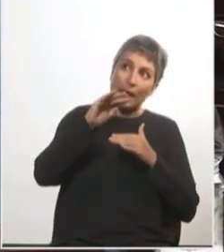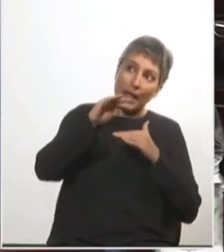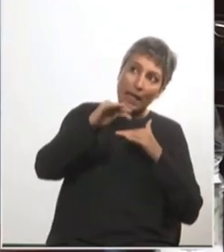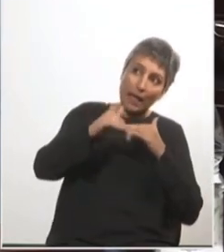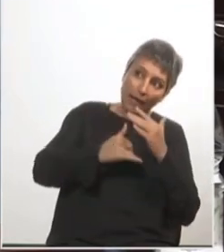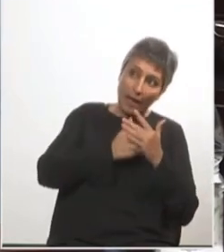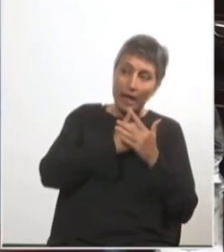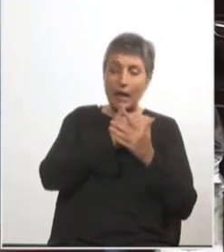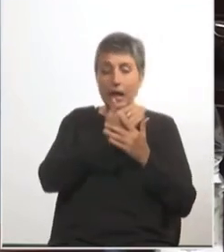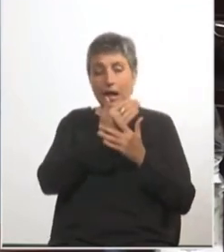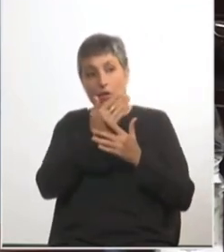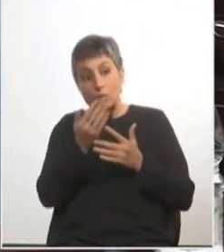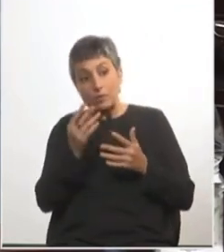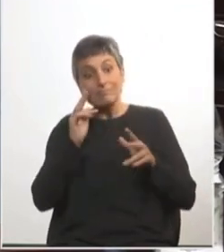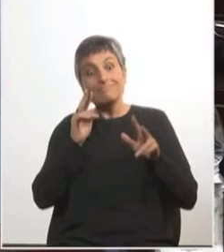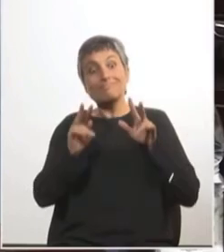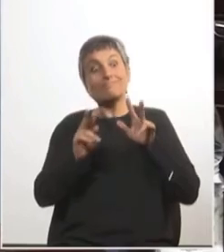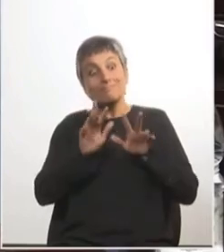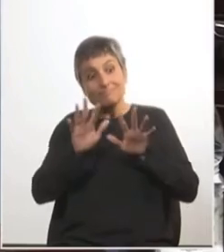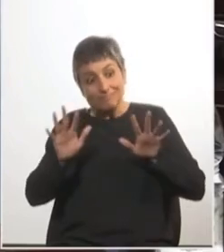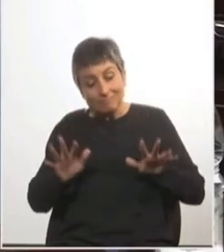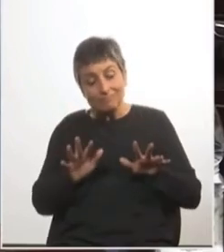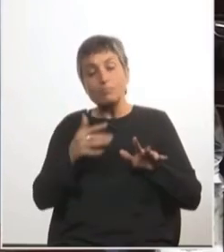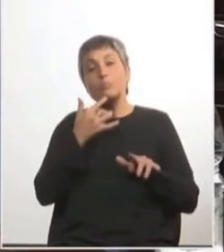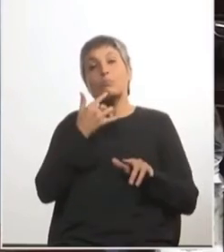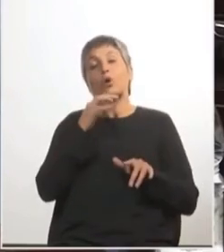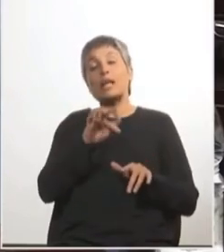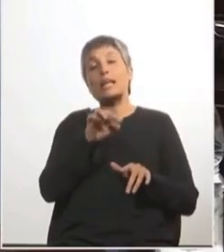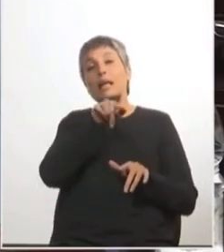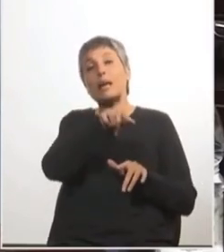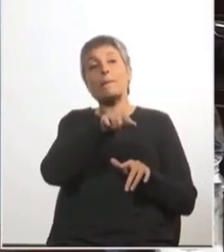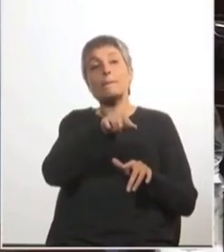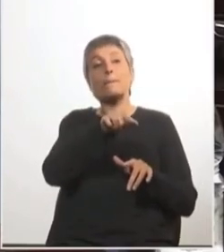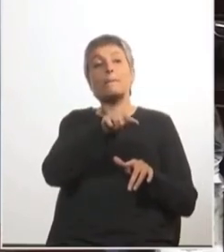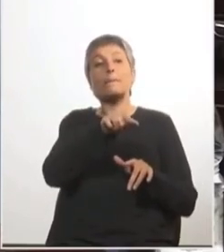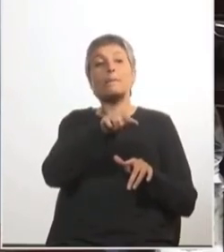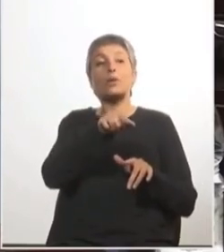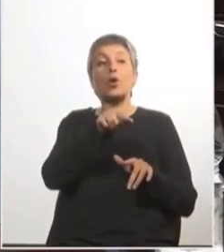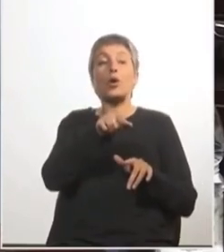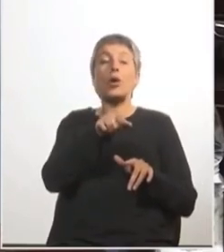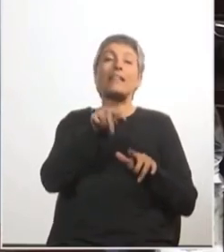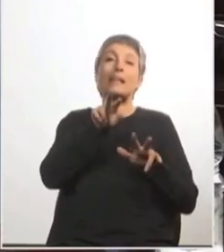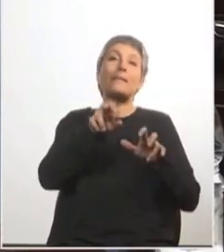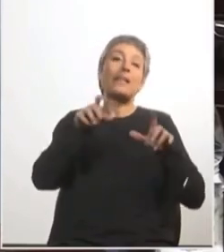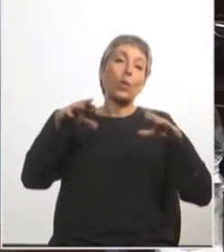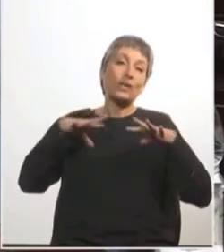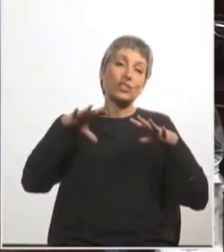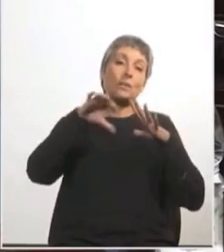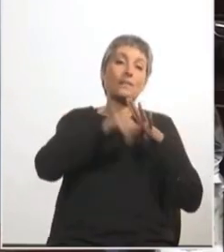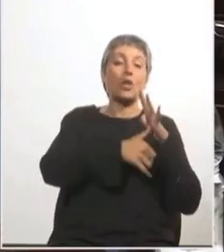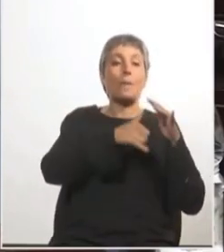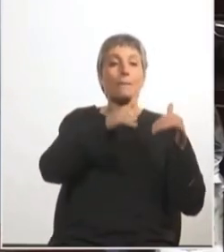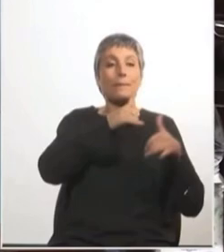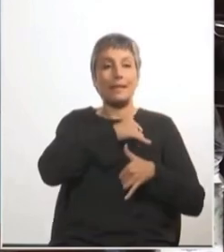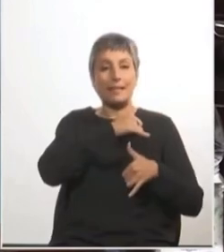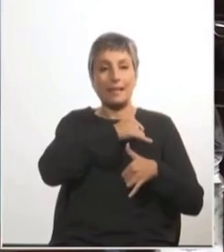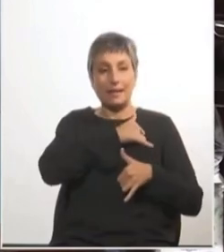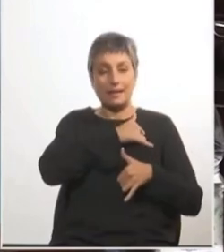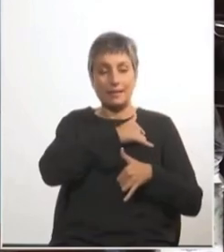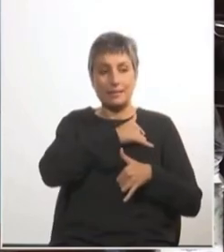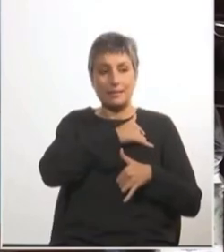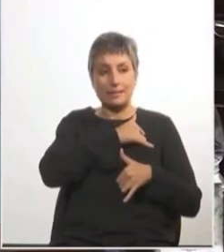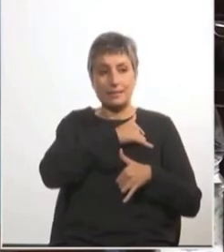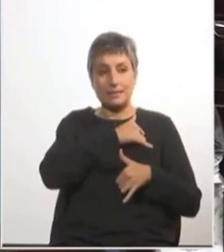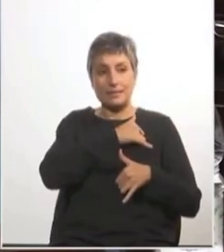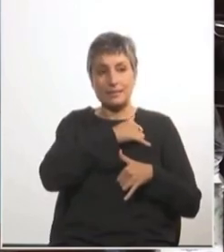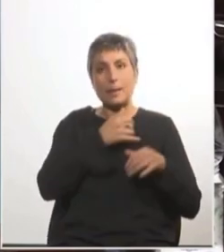fueron viéndose, por ejemplo, en el caso del servicio de retiros y pensiones militares. Aumentos